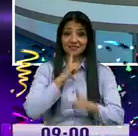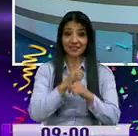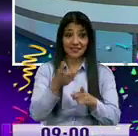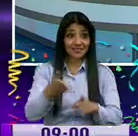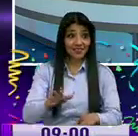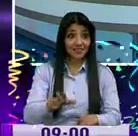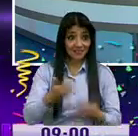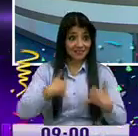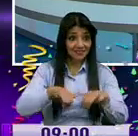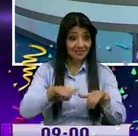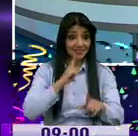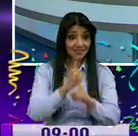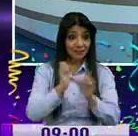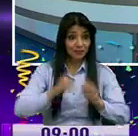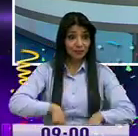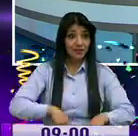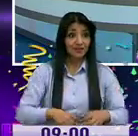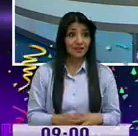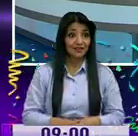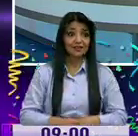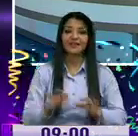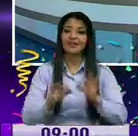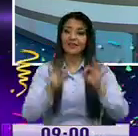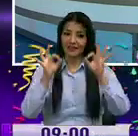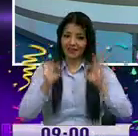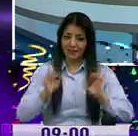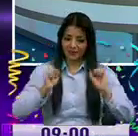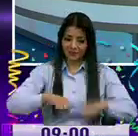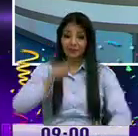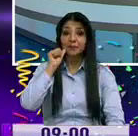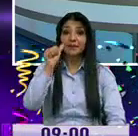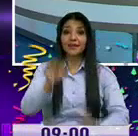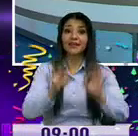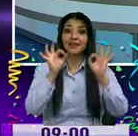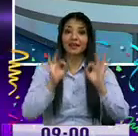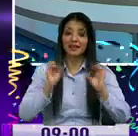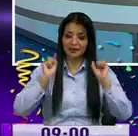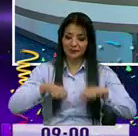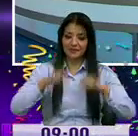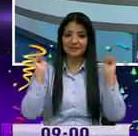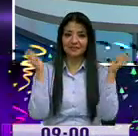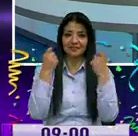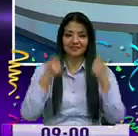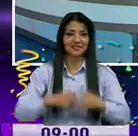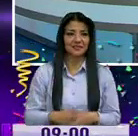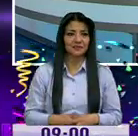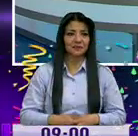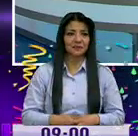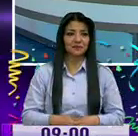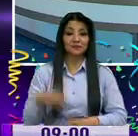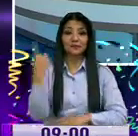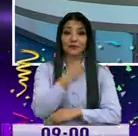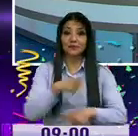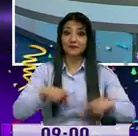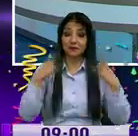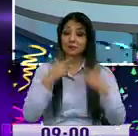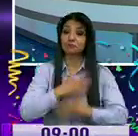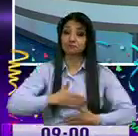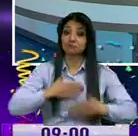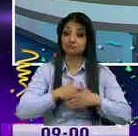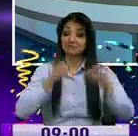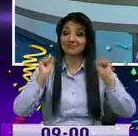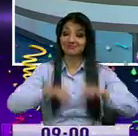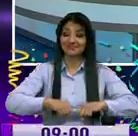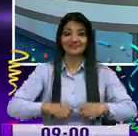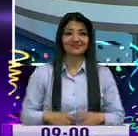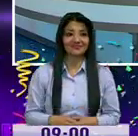Claro, mañana tiene su regalo. Mañana tiene su regalo. Está bien. Y todos decimos, viva un día a la vez, ¿no? Eso, claro, un día a la vez.